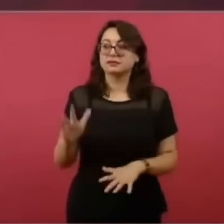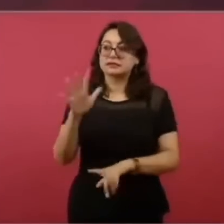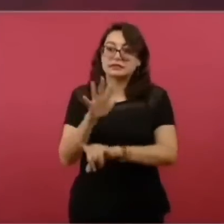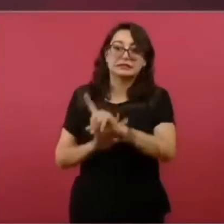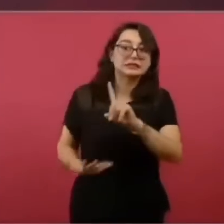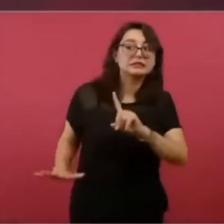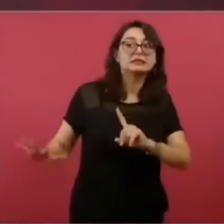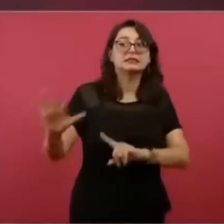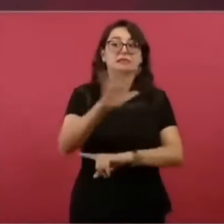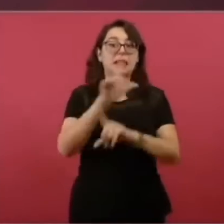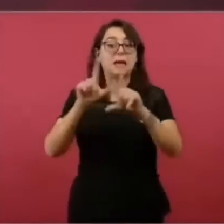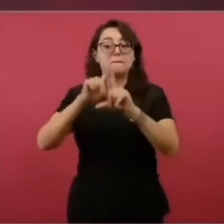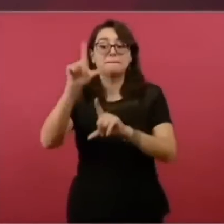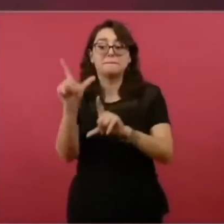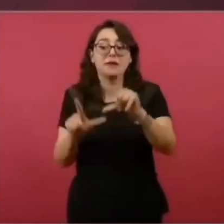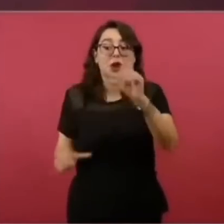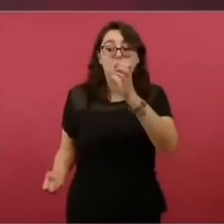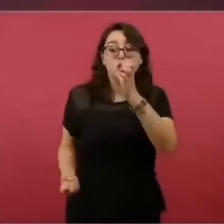y